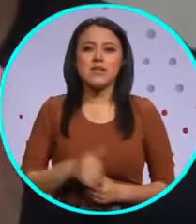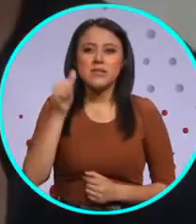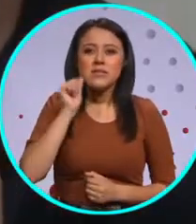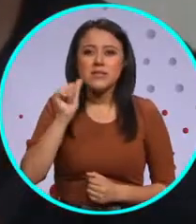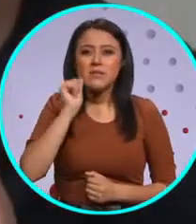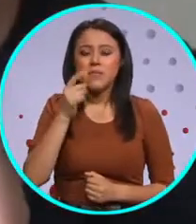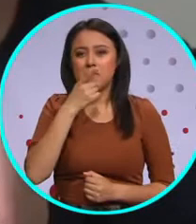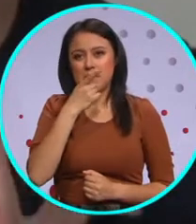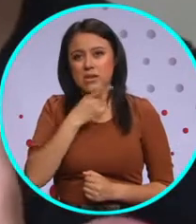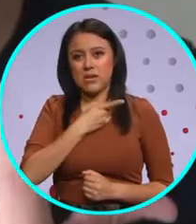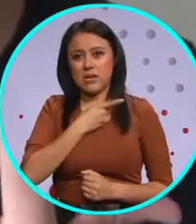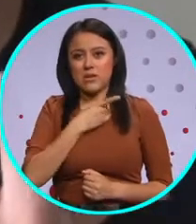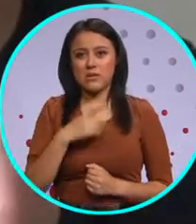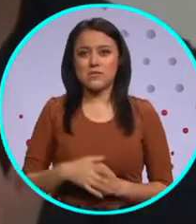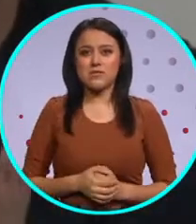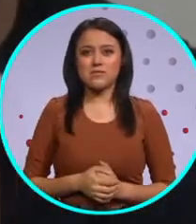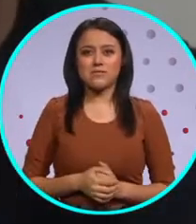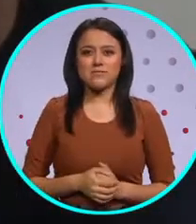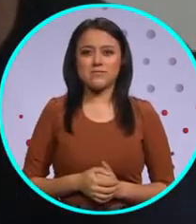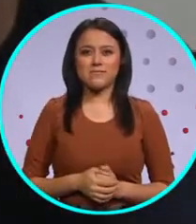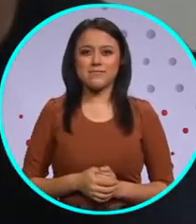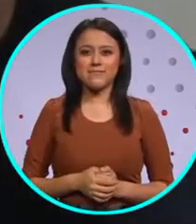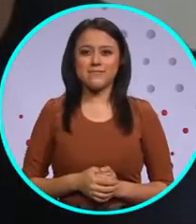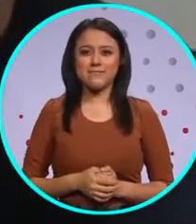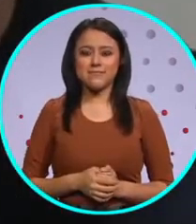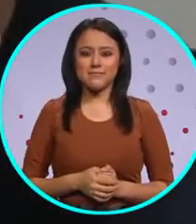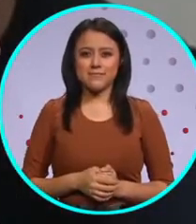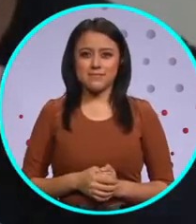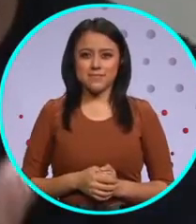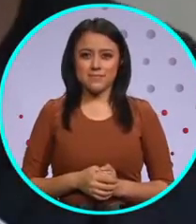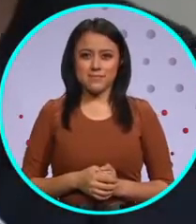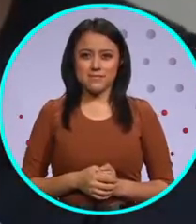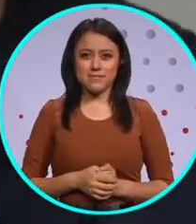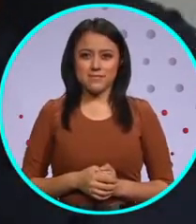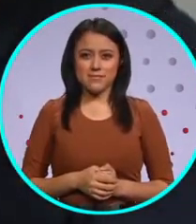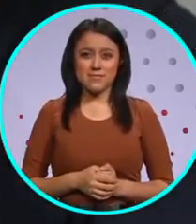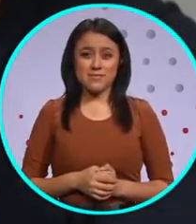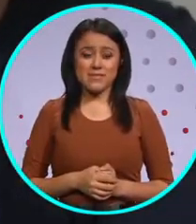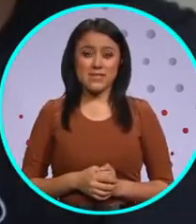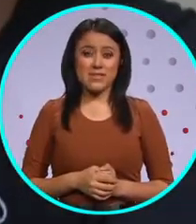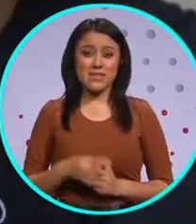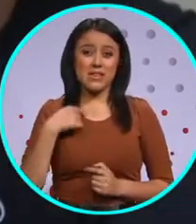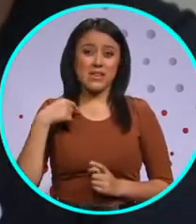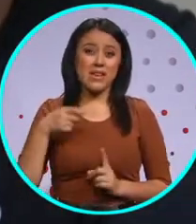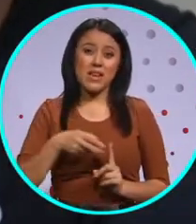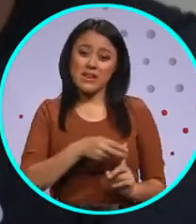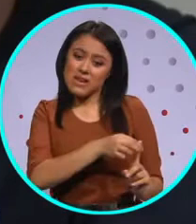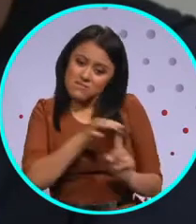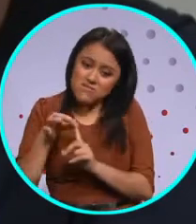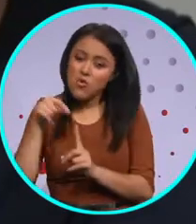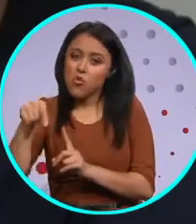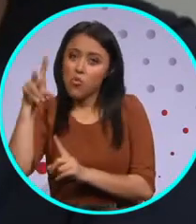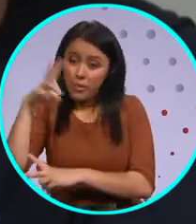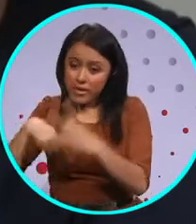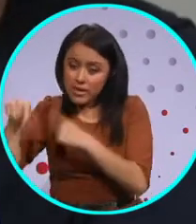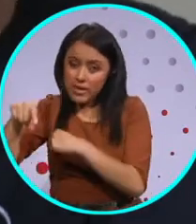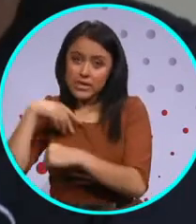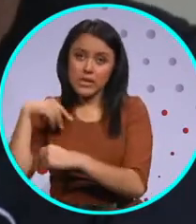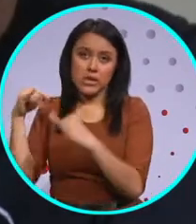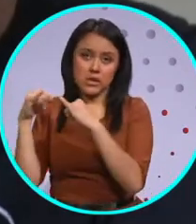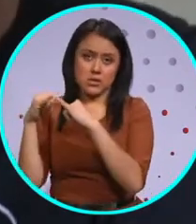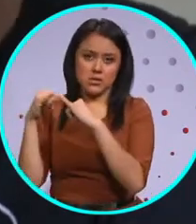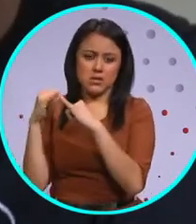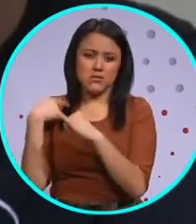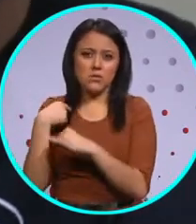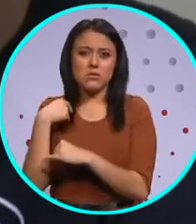así de manera pues incluso agresiva que me metiera a su azul a su iglesia y al